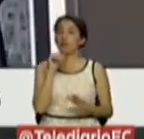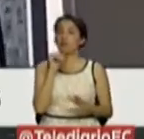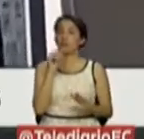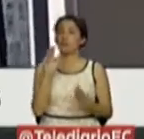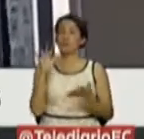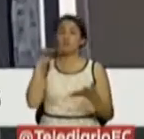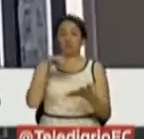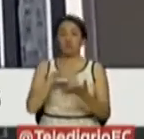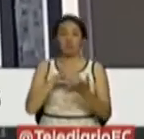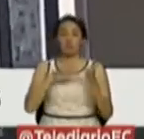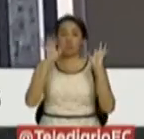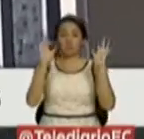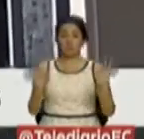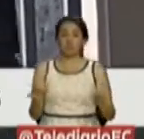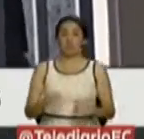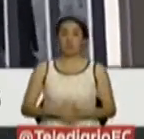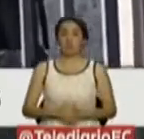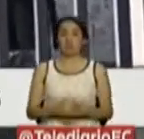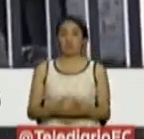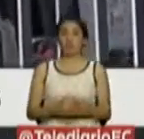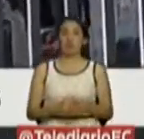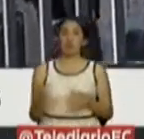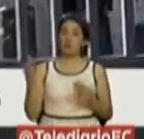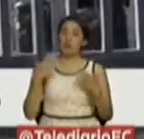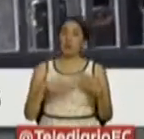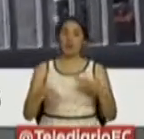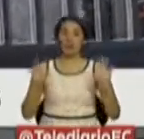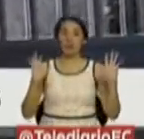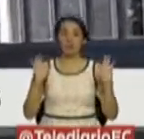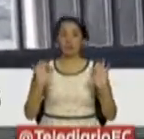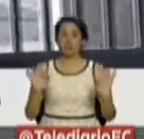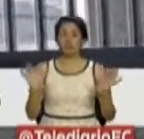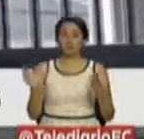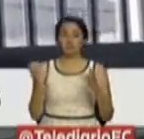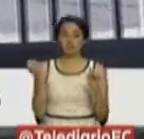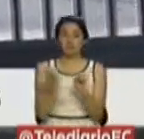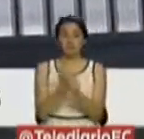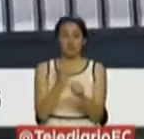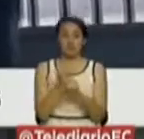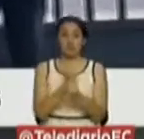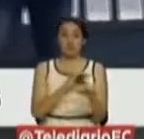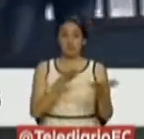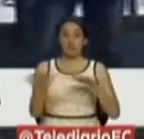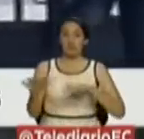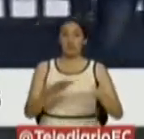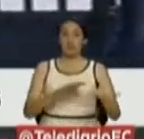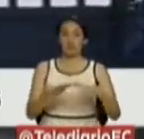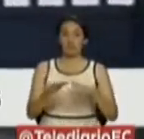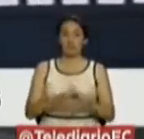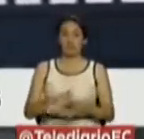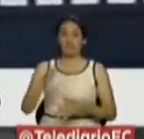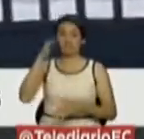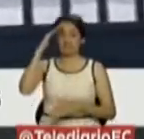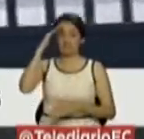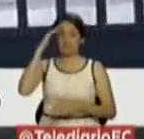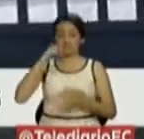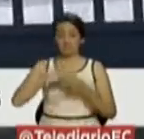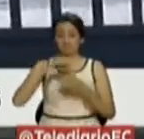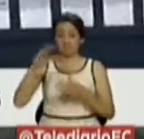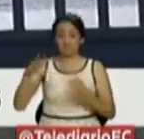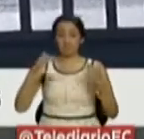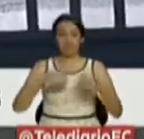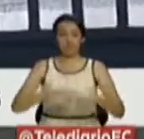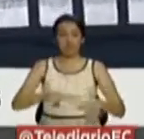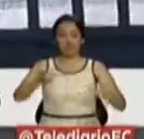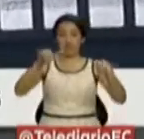están llegando a tiempo. Entonces eso quiere decir que estamos realizando una muy buena labor coordinada acá. ¿Están ustedes en la entrada y en la salida o